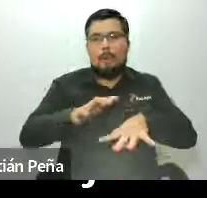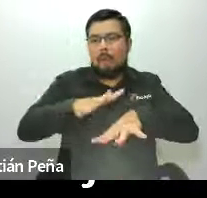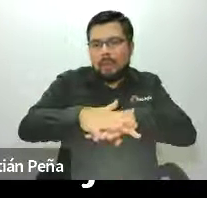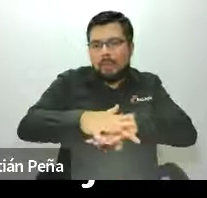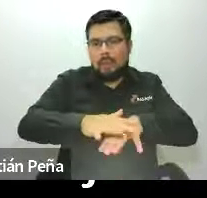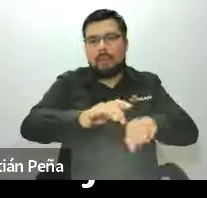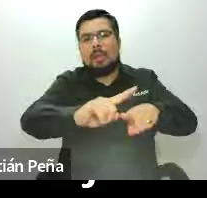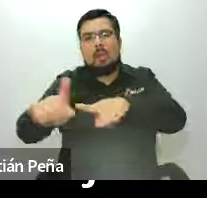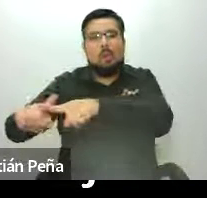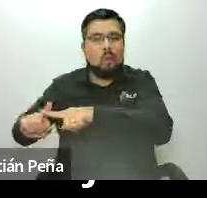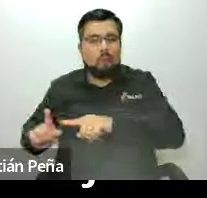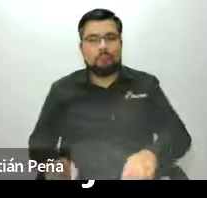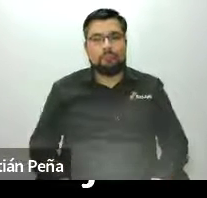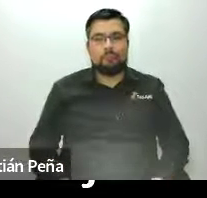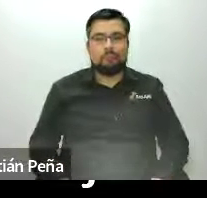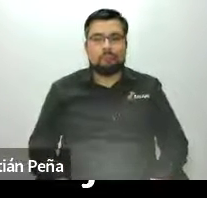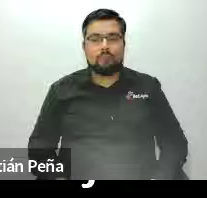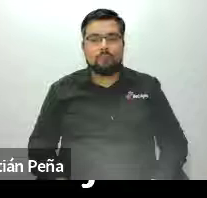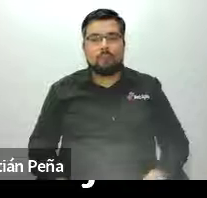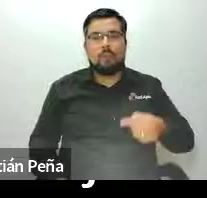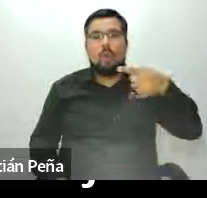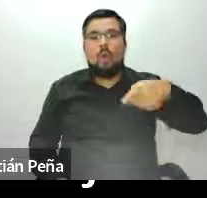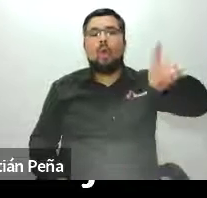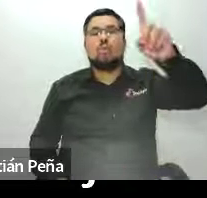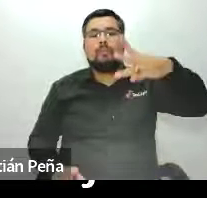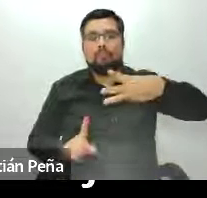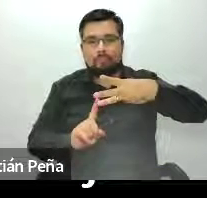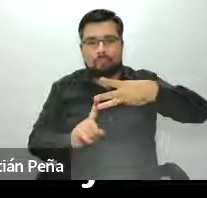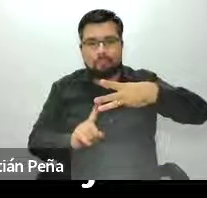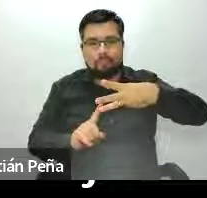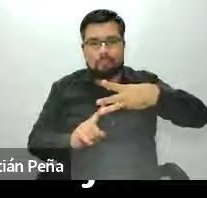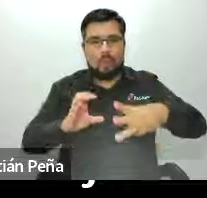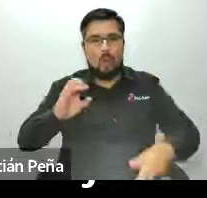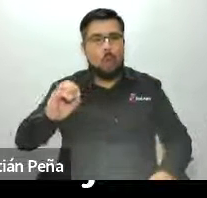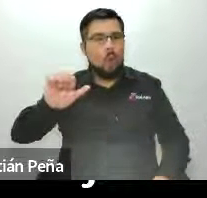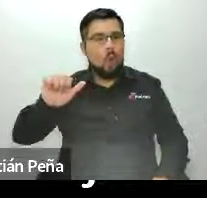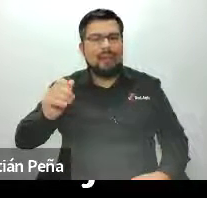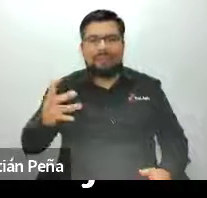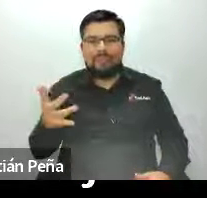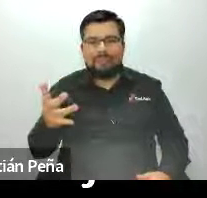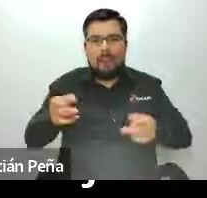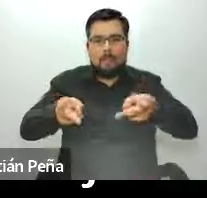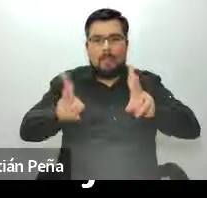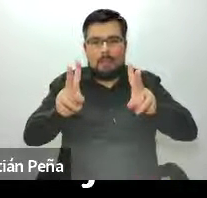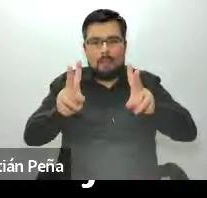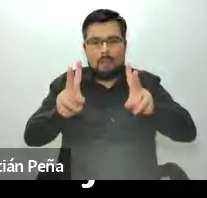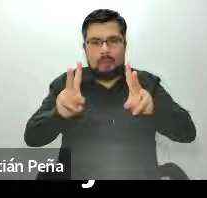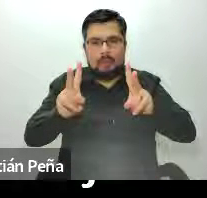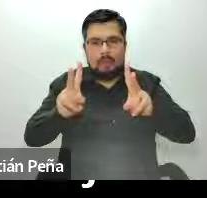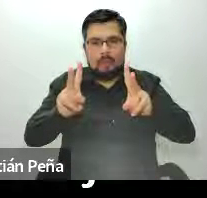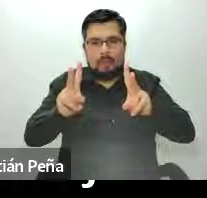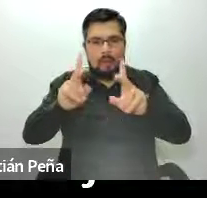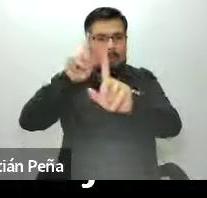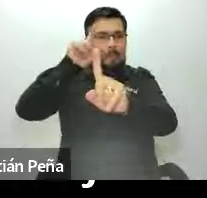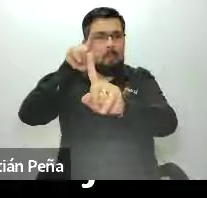Otro criterio que nos hacía mirar a los OA era que el OA permita proyectar el desarrollo de habilidades